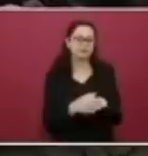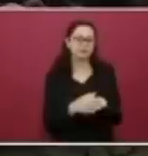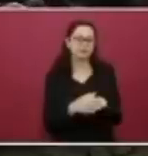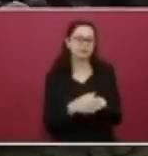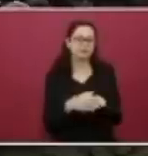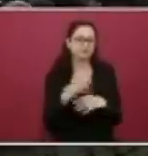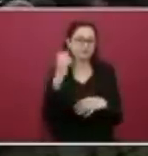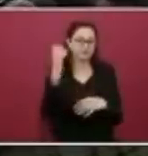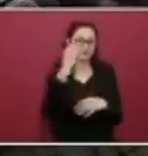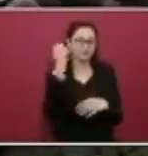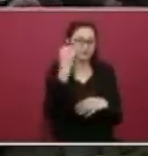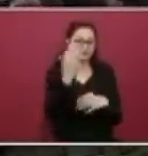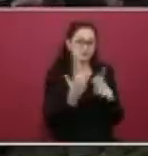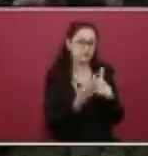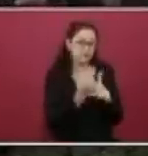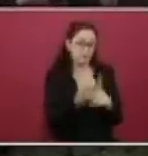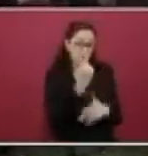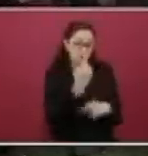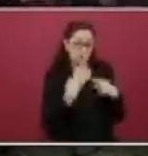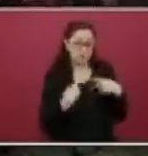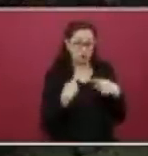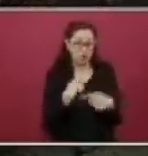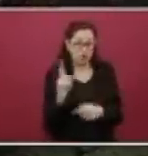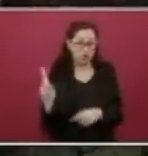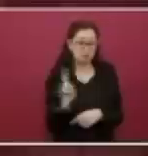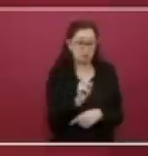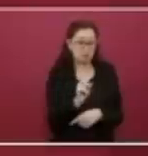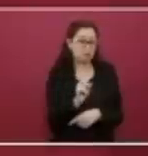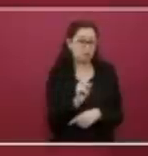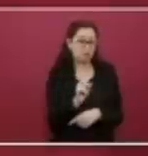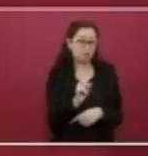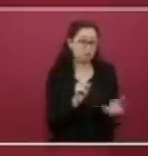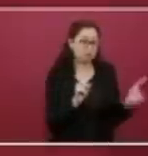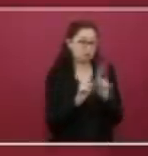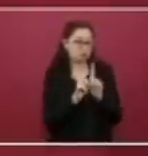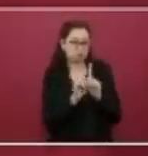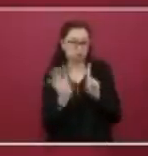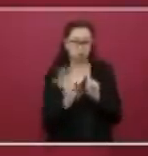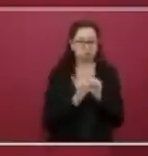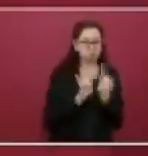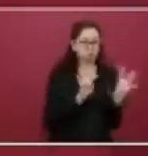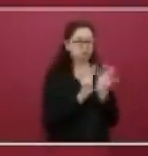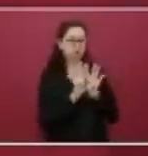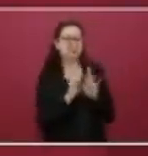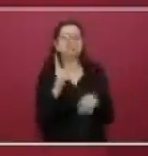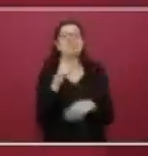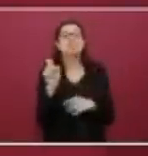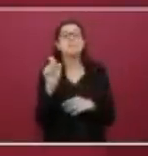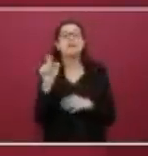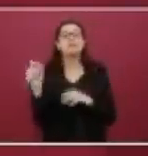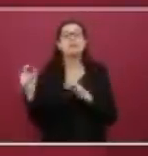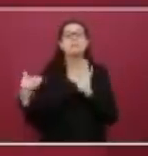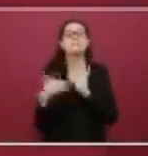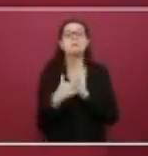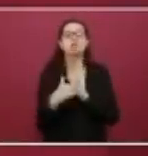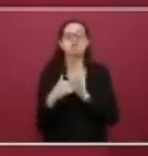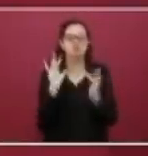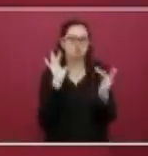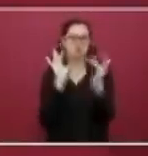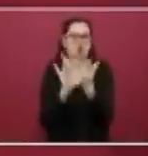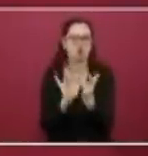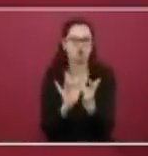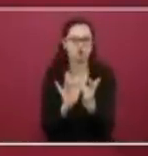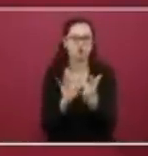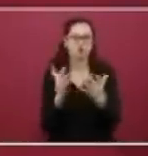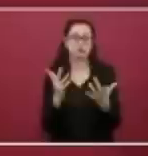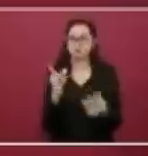conferencia una persona puede ser dos pero son alrededor de 120 miles estamos hablando de un